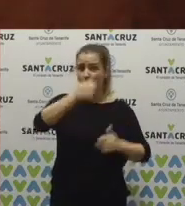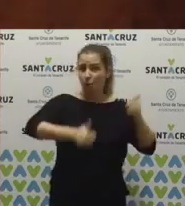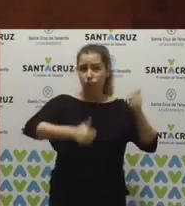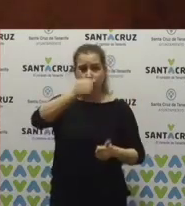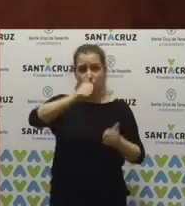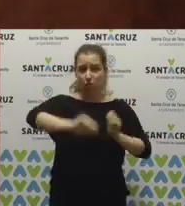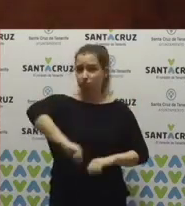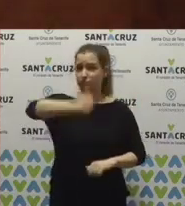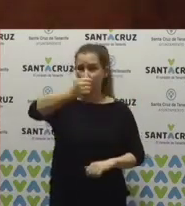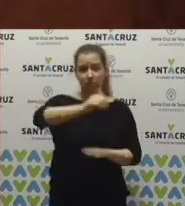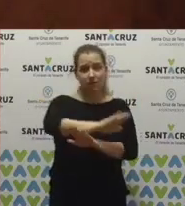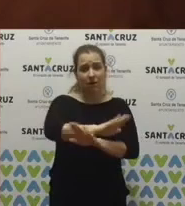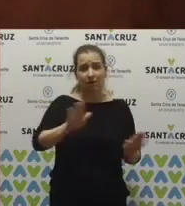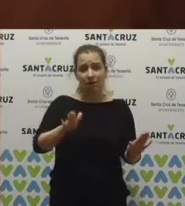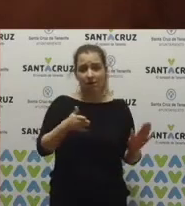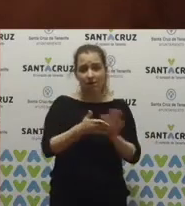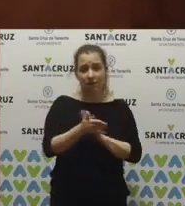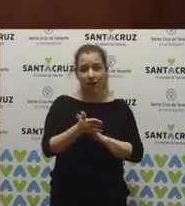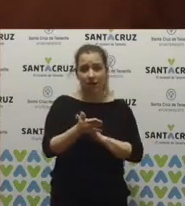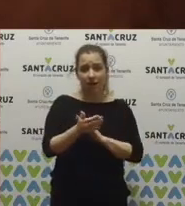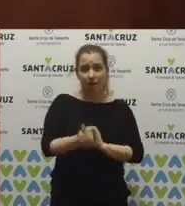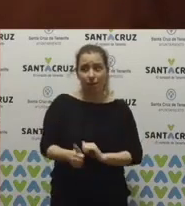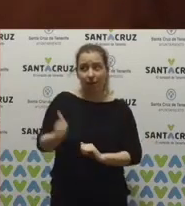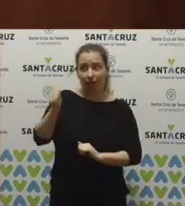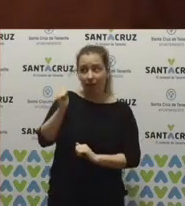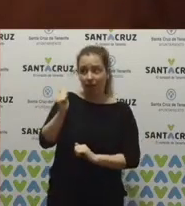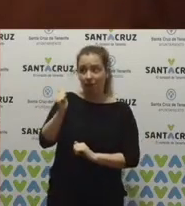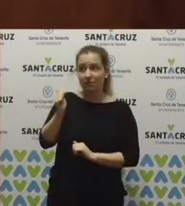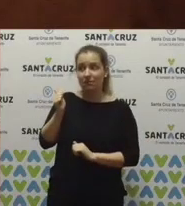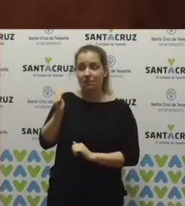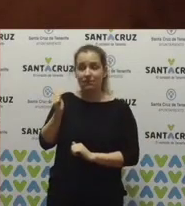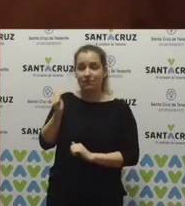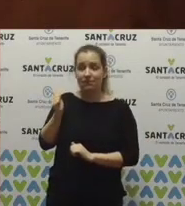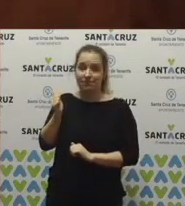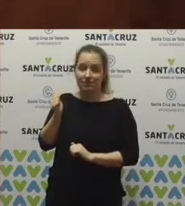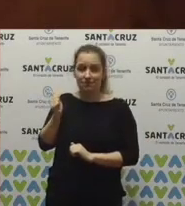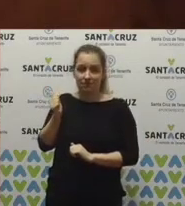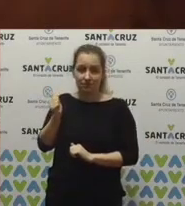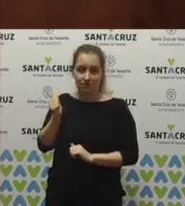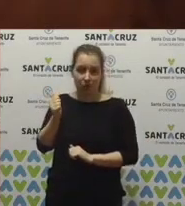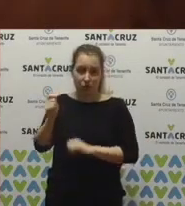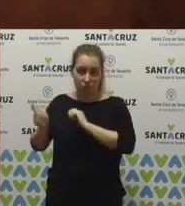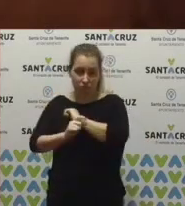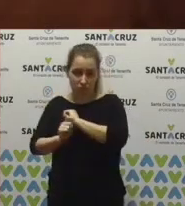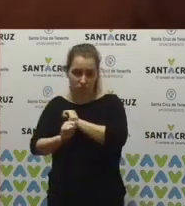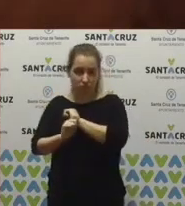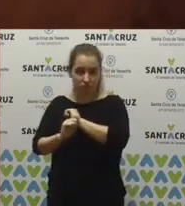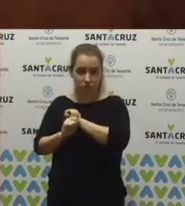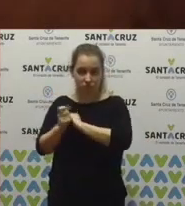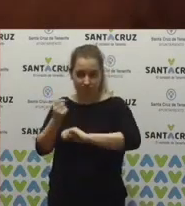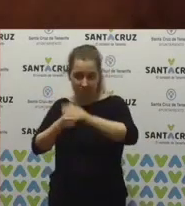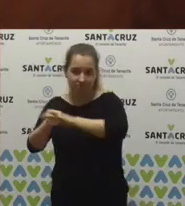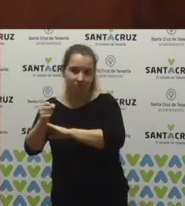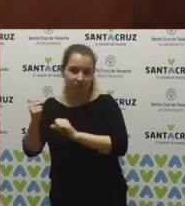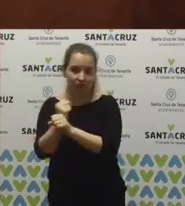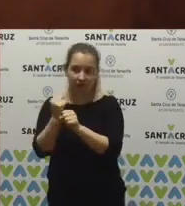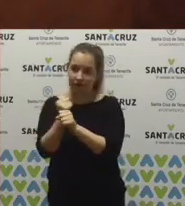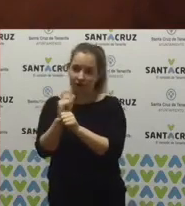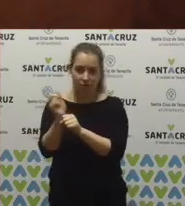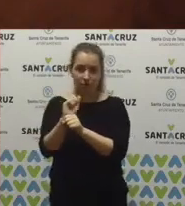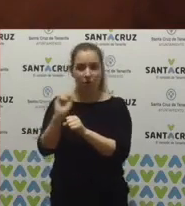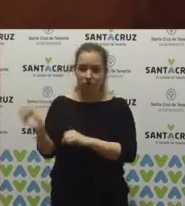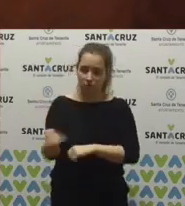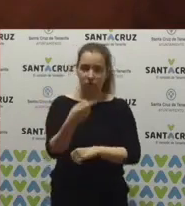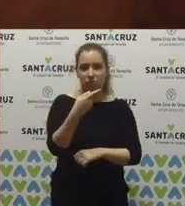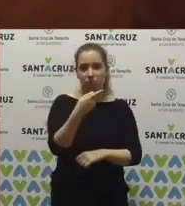oposición nunca por la vida atrás de se había sentencia judicial que el ayuntamiento quiere evaluar